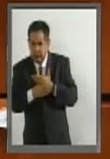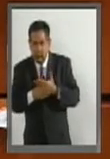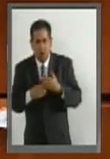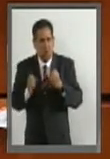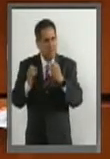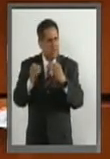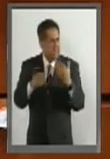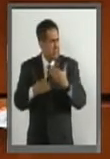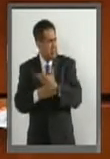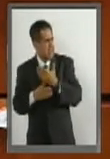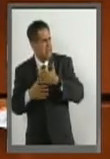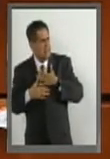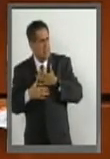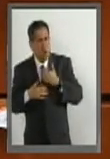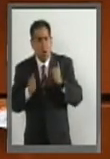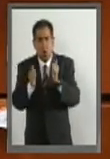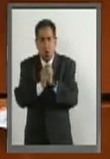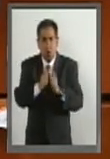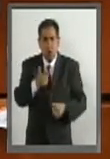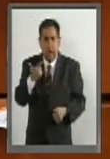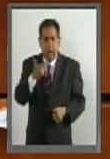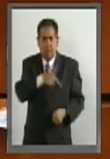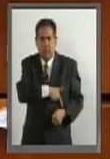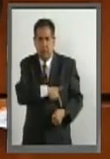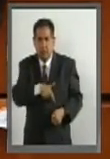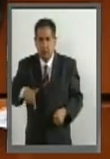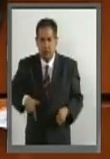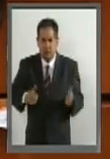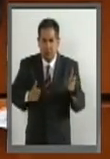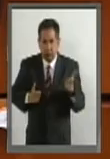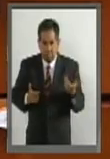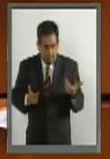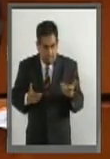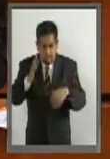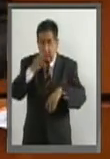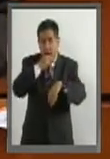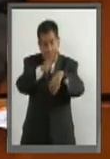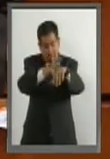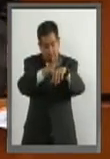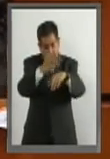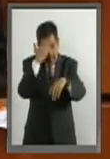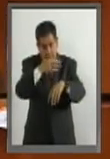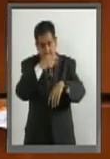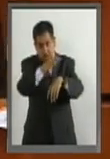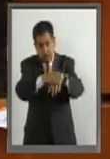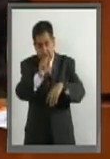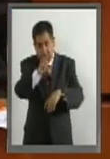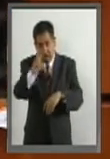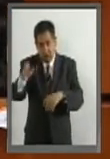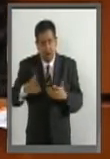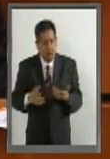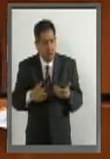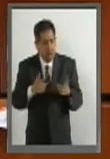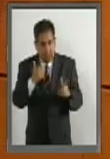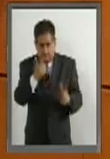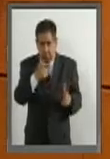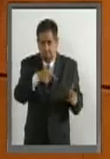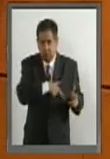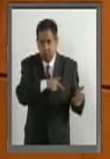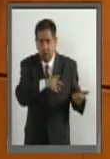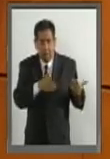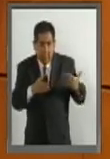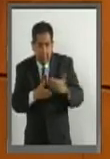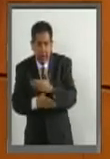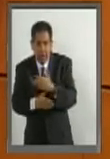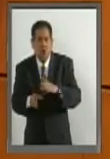oficinas armados. No sé si ya se lo informaron en relaciones exteriores, armados. Los